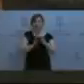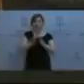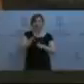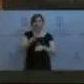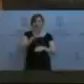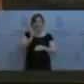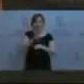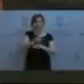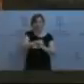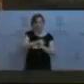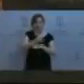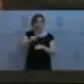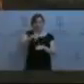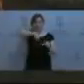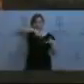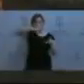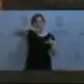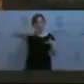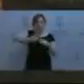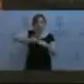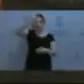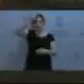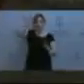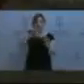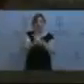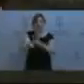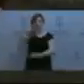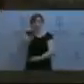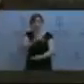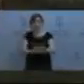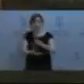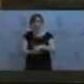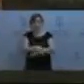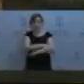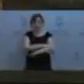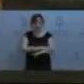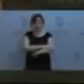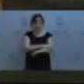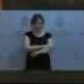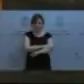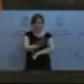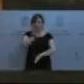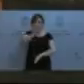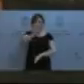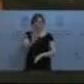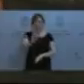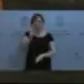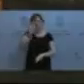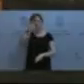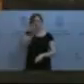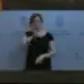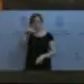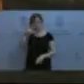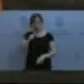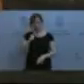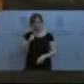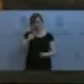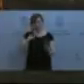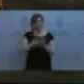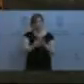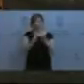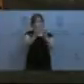de las pinturas murales es el de colaboración entre Administración estatal y autonómica, que es un